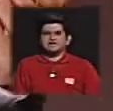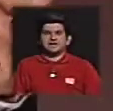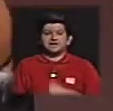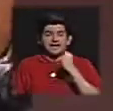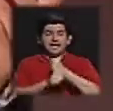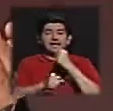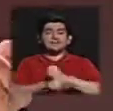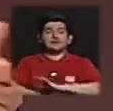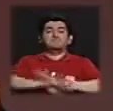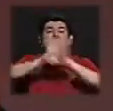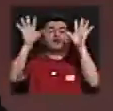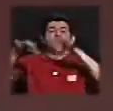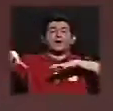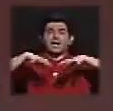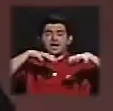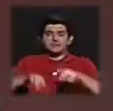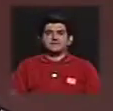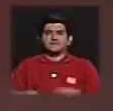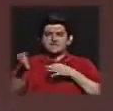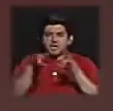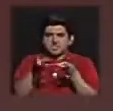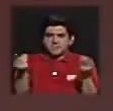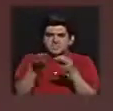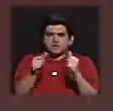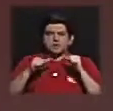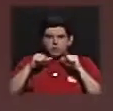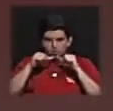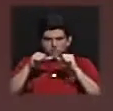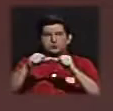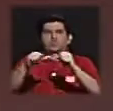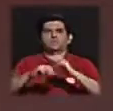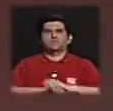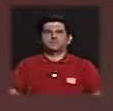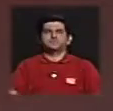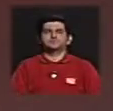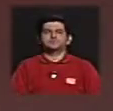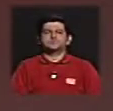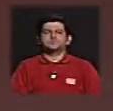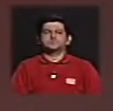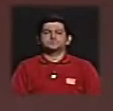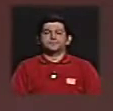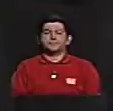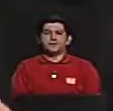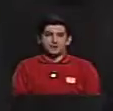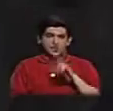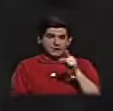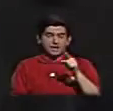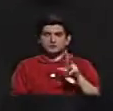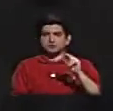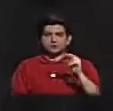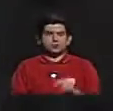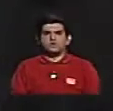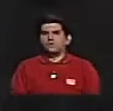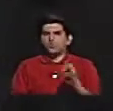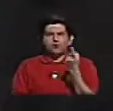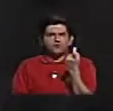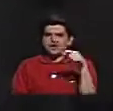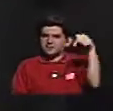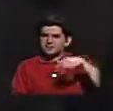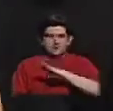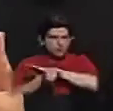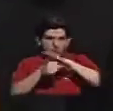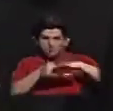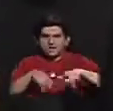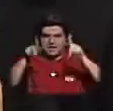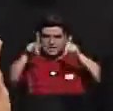de transparencia activa y de rendición de cuentas periódica. No es algo que carente hoy totalmente, que